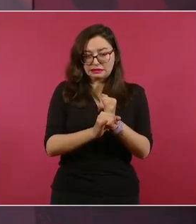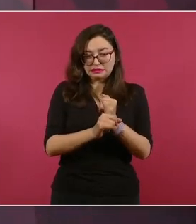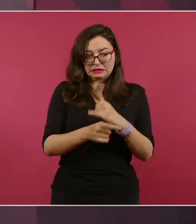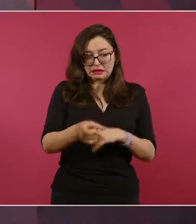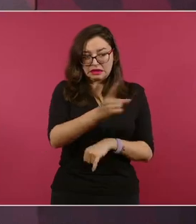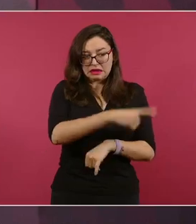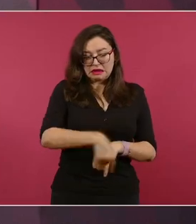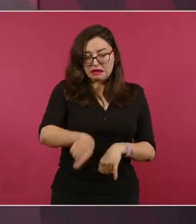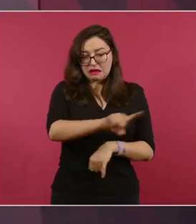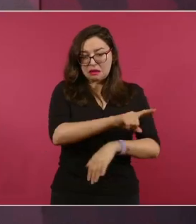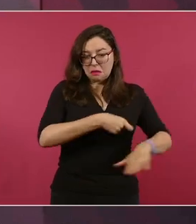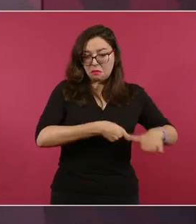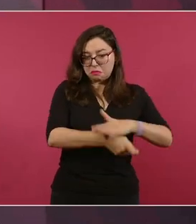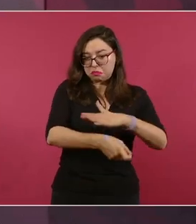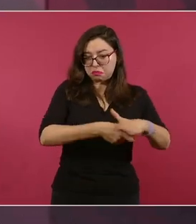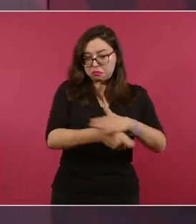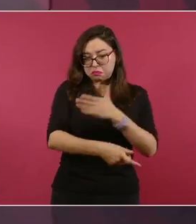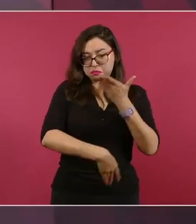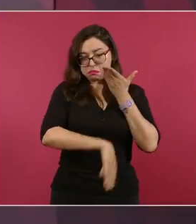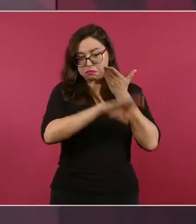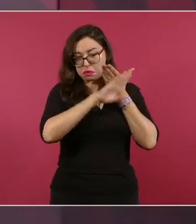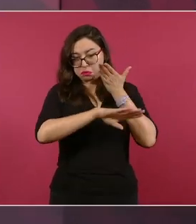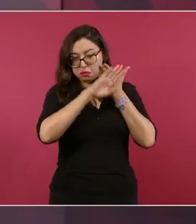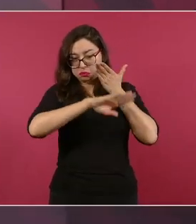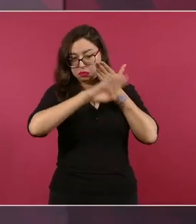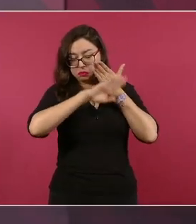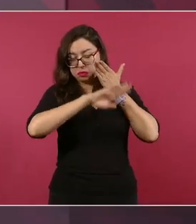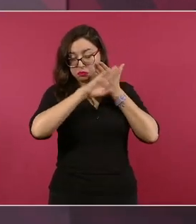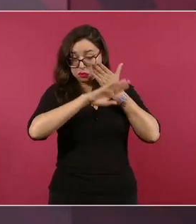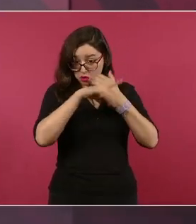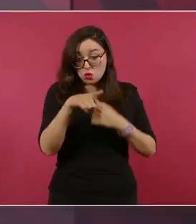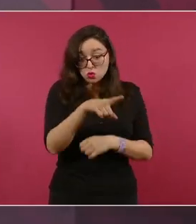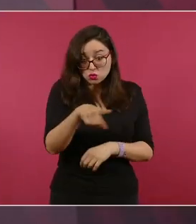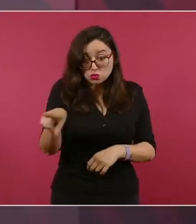como la que han hecho en contra de nosotros